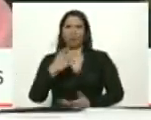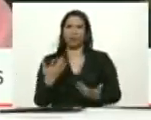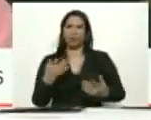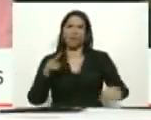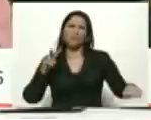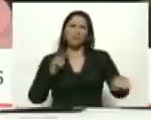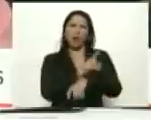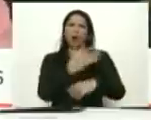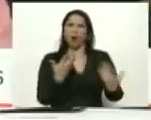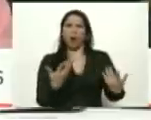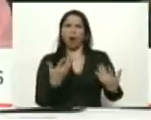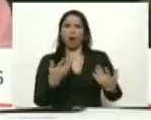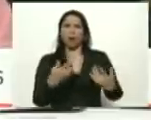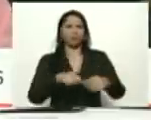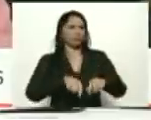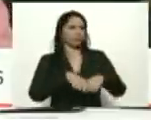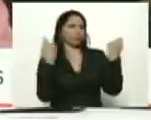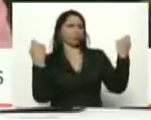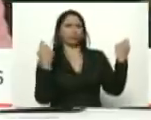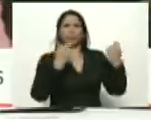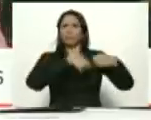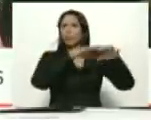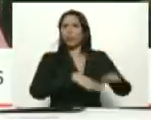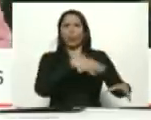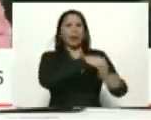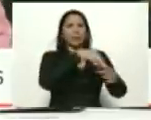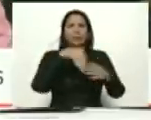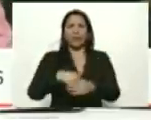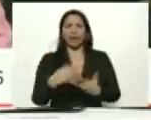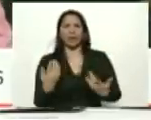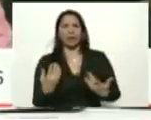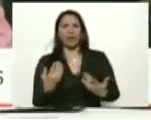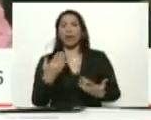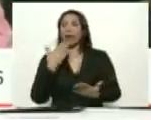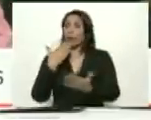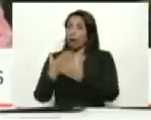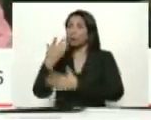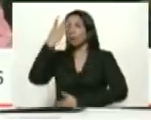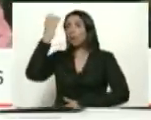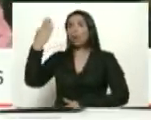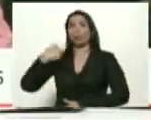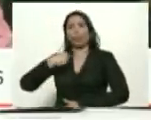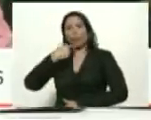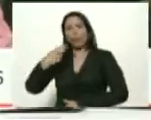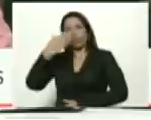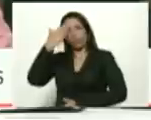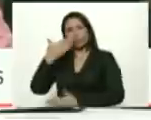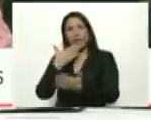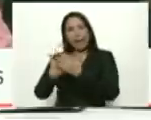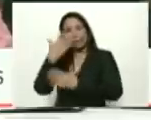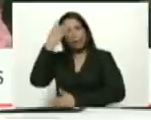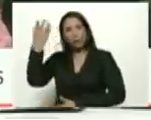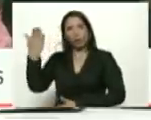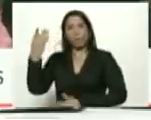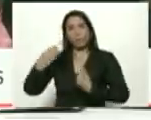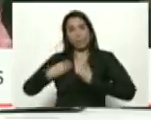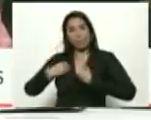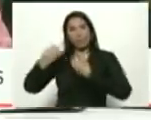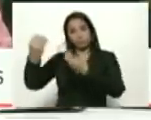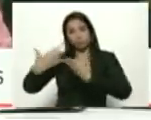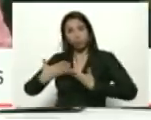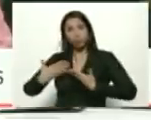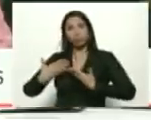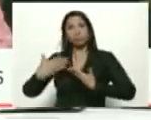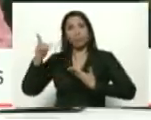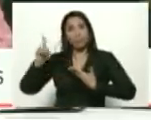cuarentena, etcétera, etcétera. Uno dice, gracias Dios santo y a la vida que nos ha dado